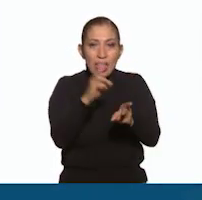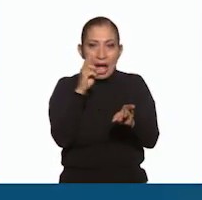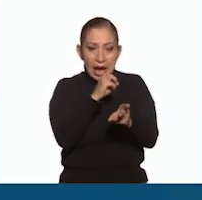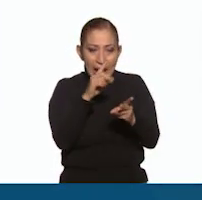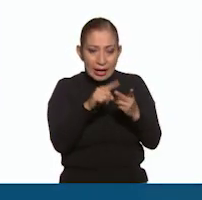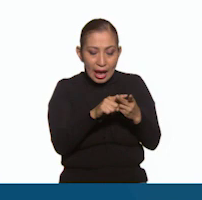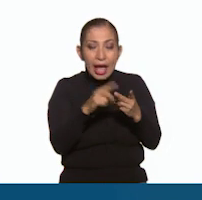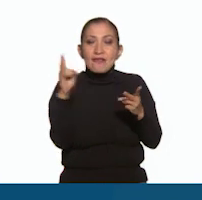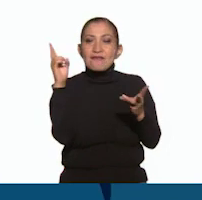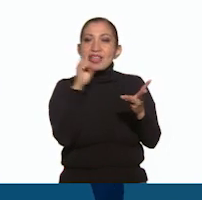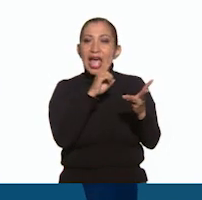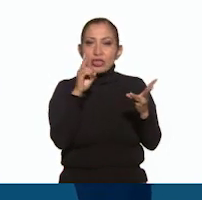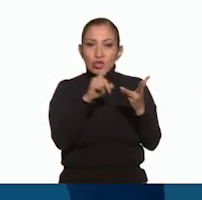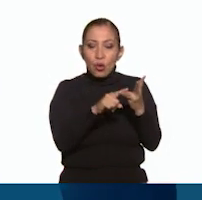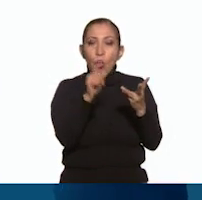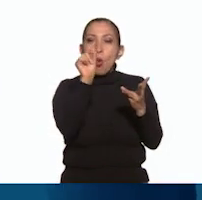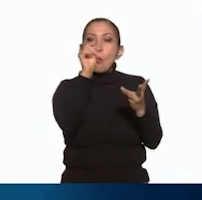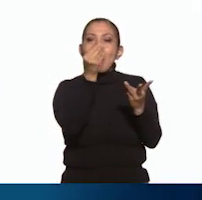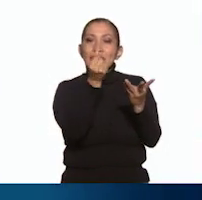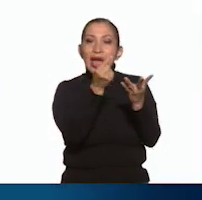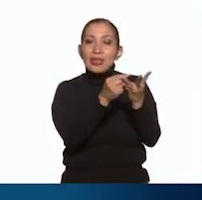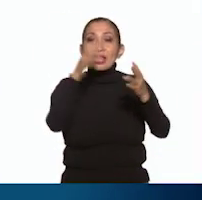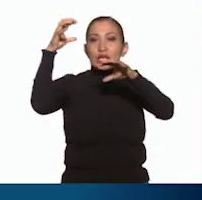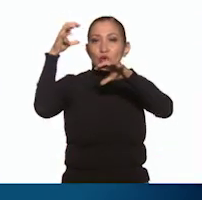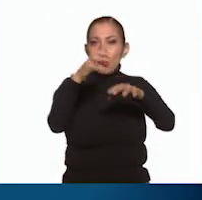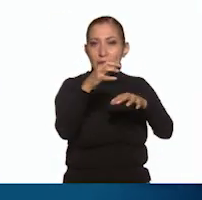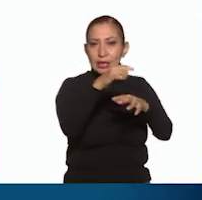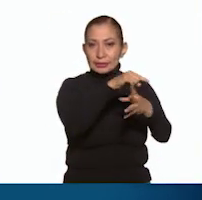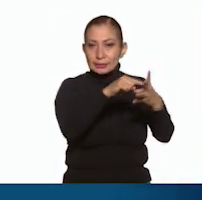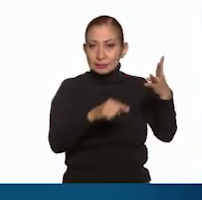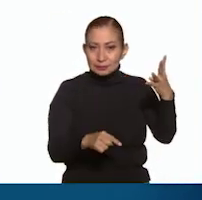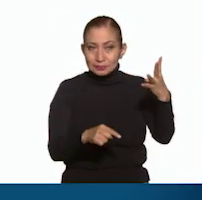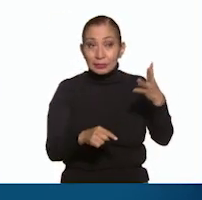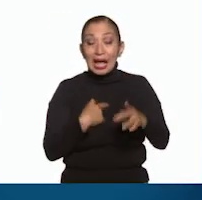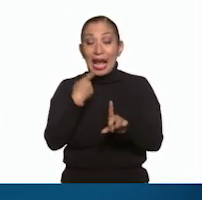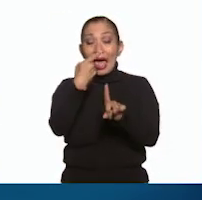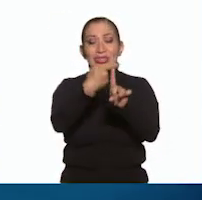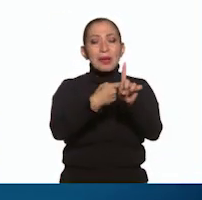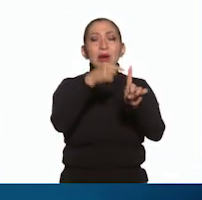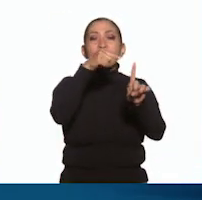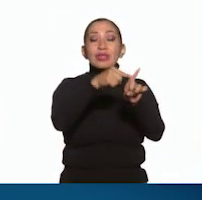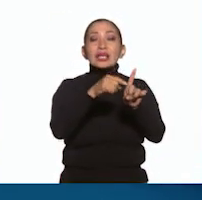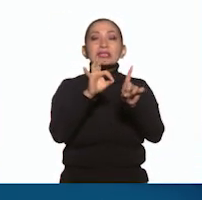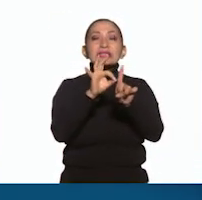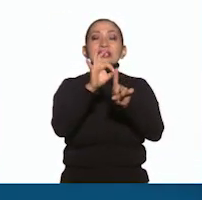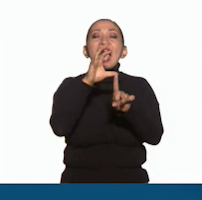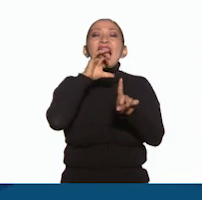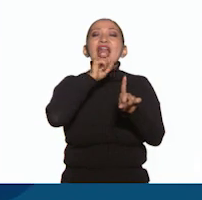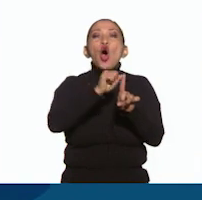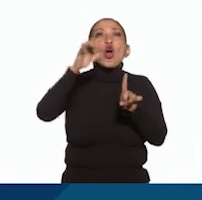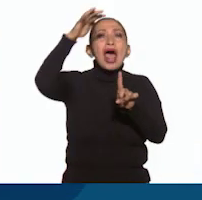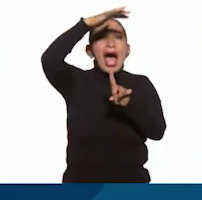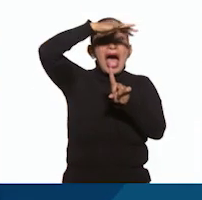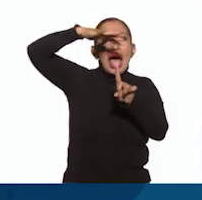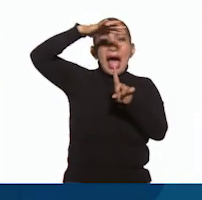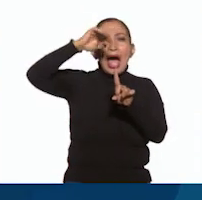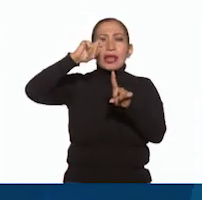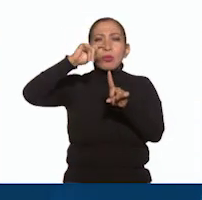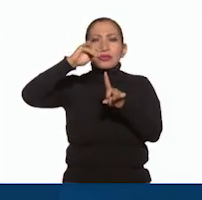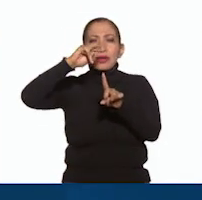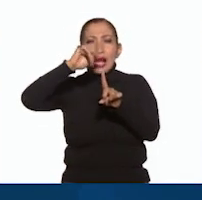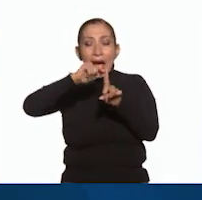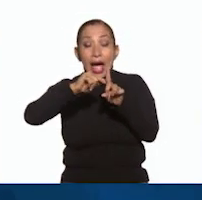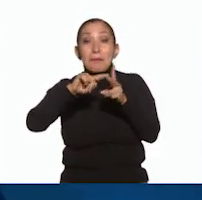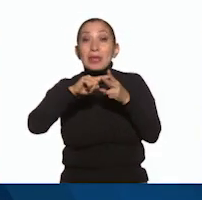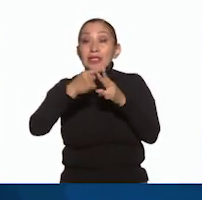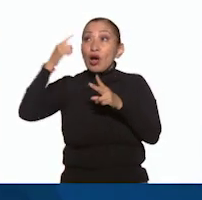atmosférica, viento, humedad y precipitación. La temperatura es el grado de calor en la atmósfera. Se